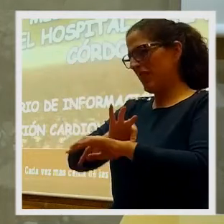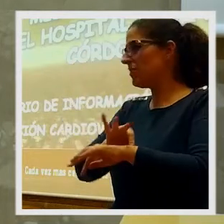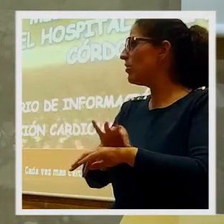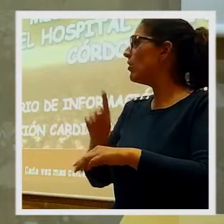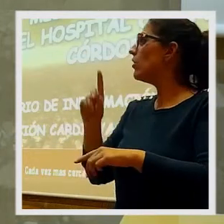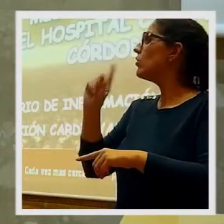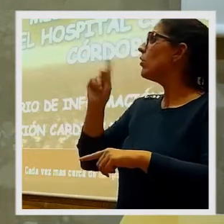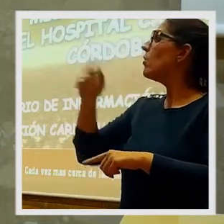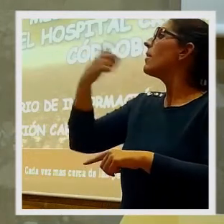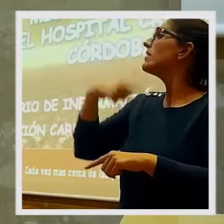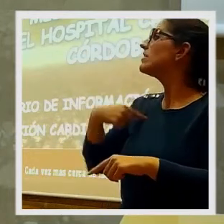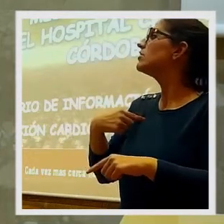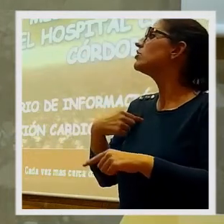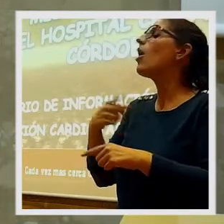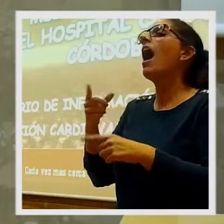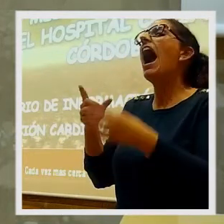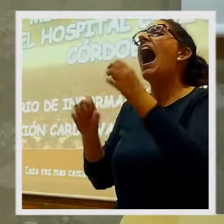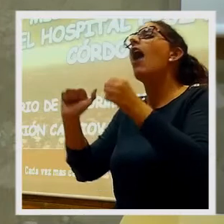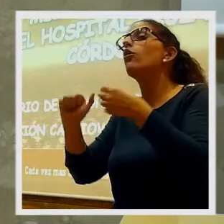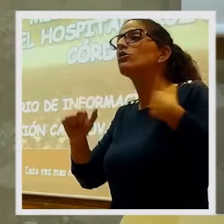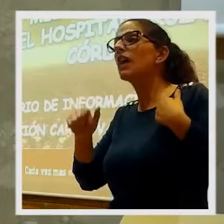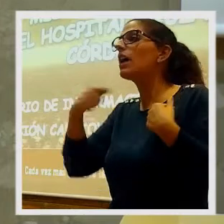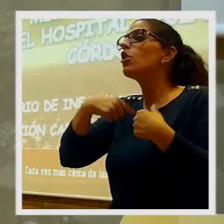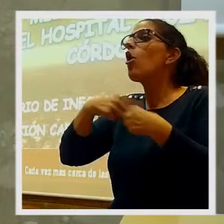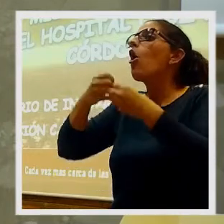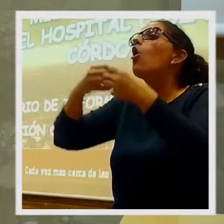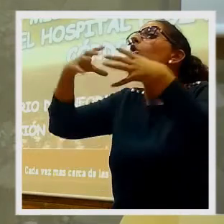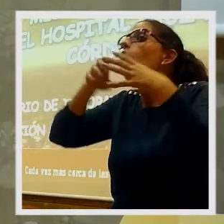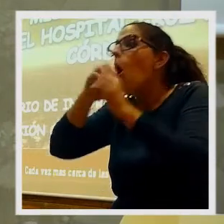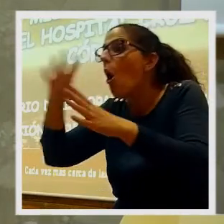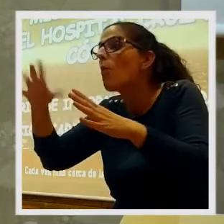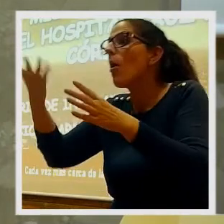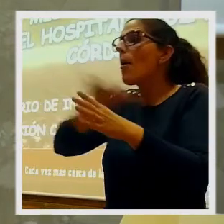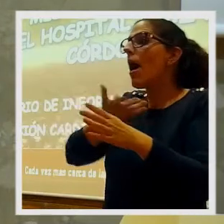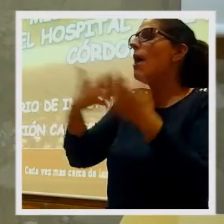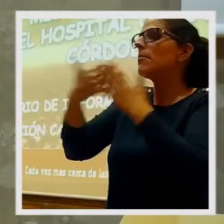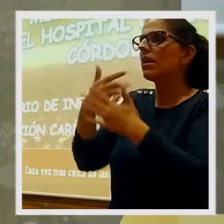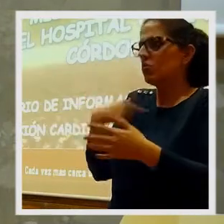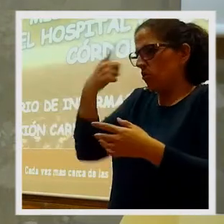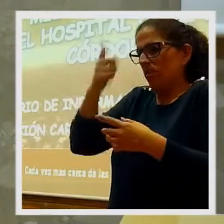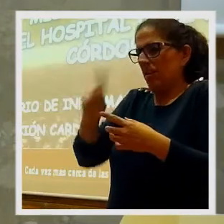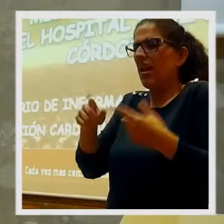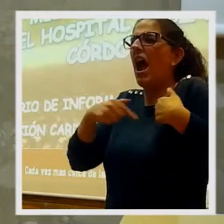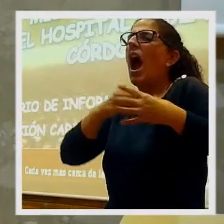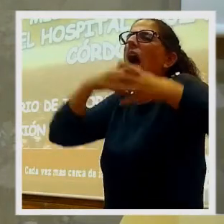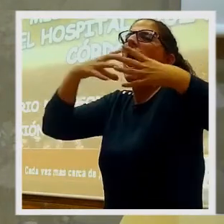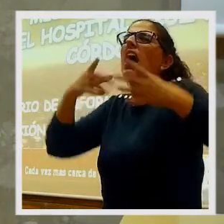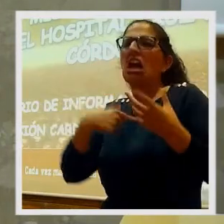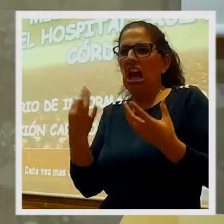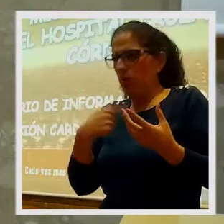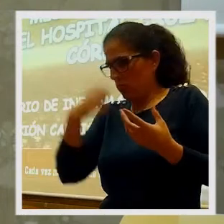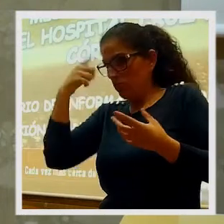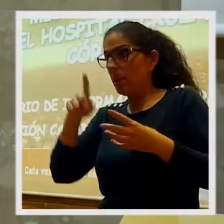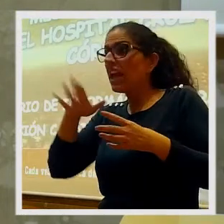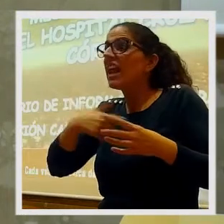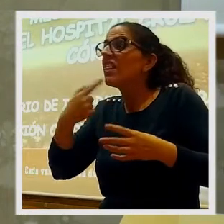no me comparó la aorta con un globo de un niño y que el mío era como si ese globo estuviera inflado, no entendí lo que era un aneurisma y el peligro